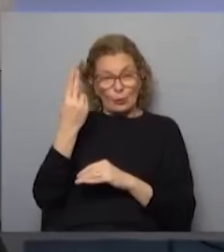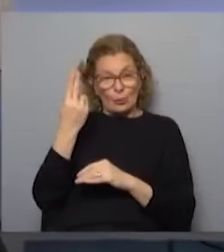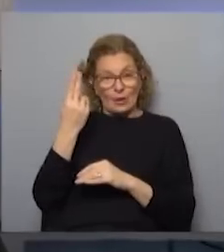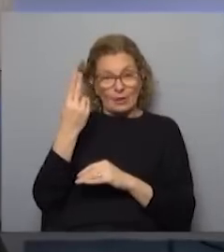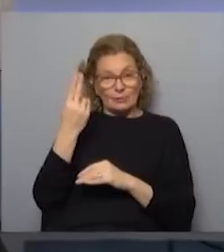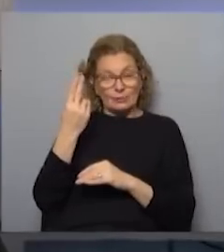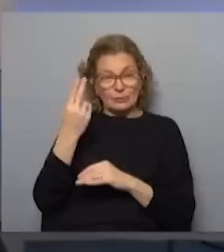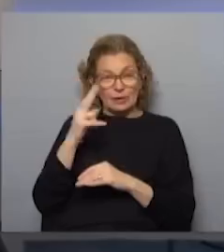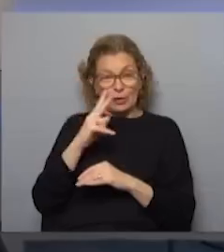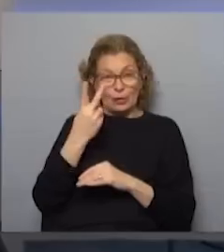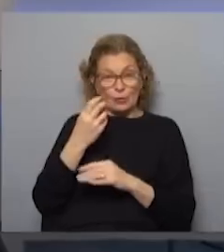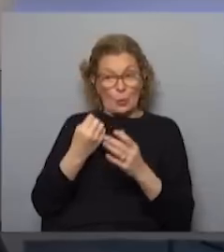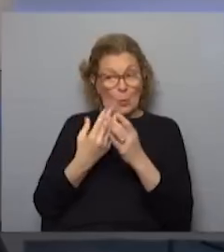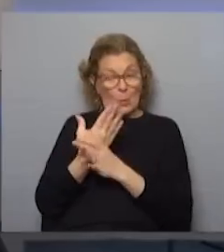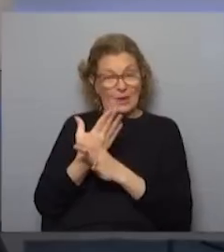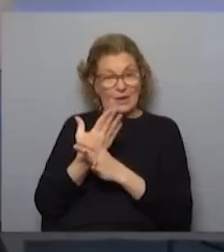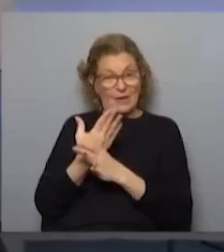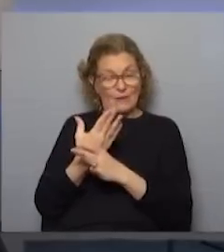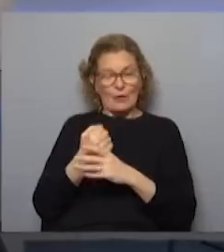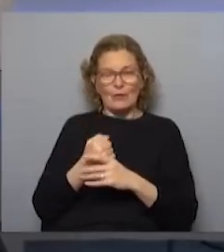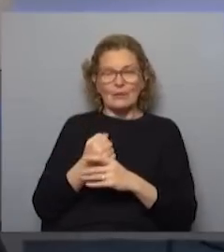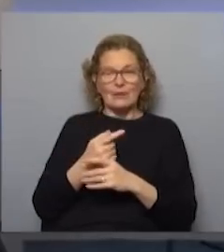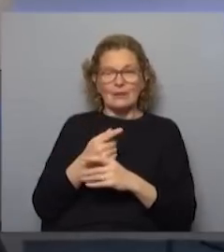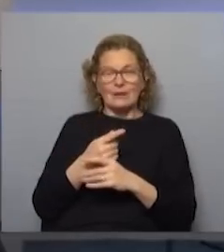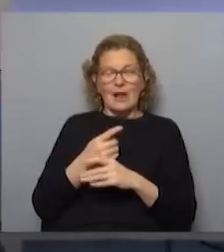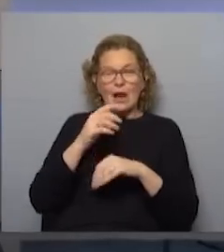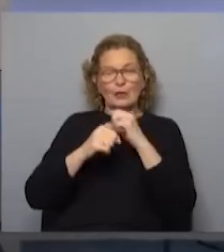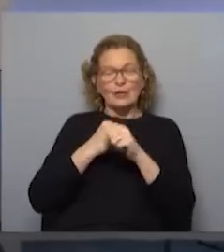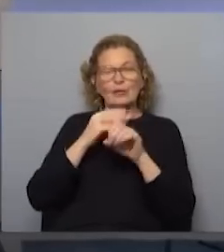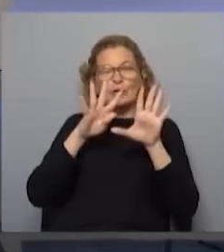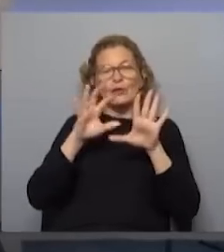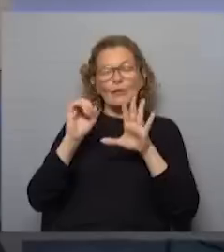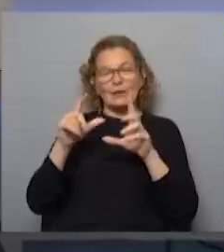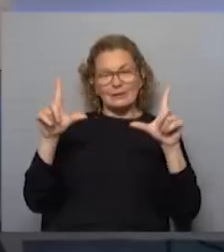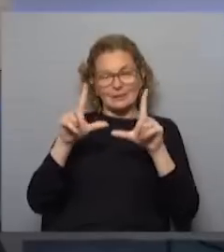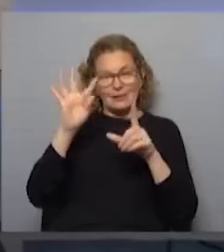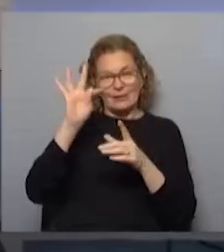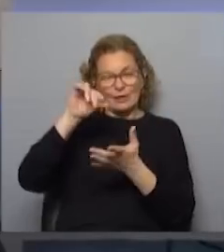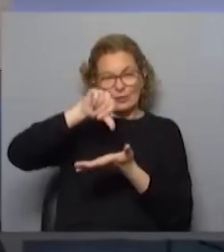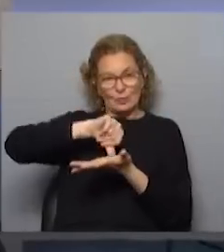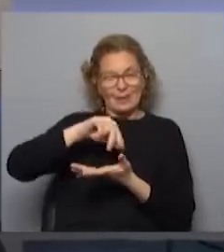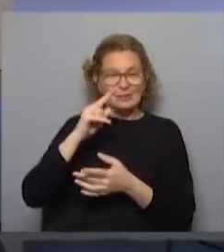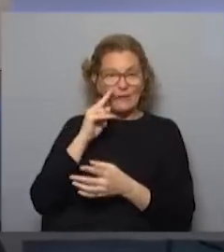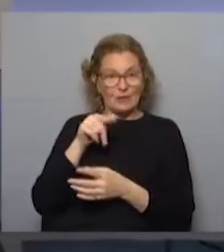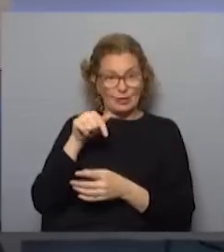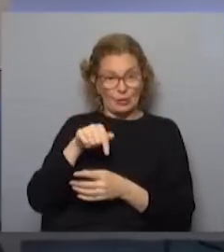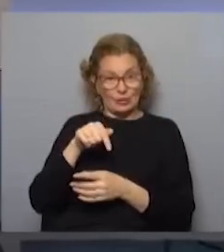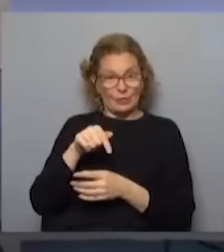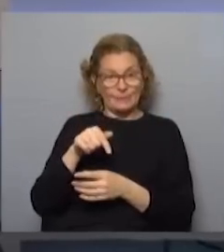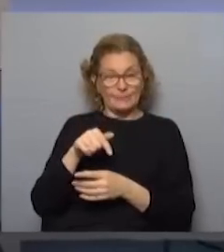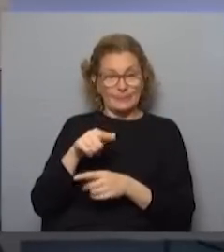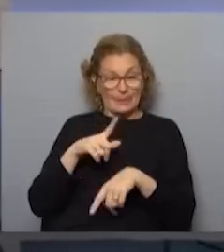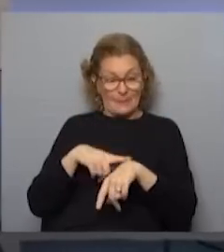capítulo 2 de estreno claro de la nueva temporada dedicada a los 90 ya en la pantalla de TV ciudad si están viendo esto en vivo es decir vamos